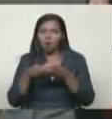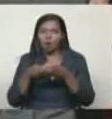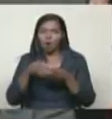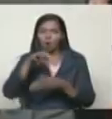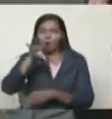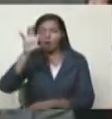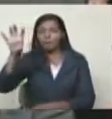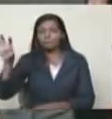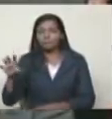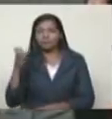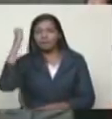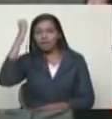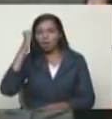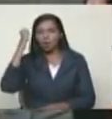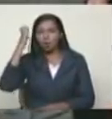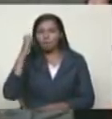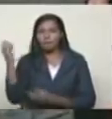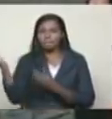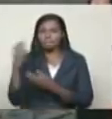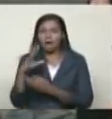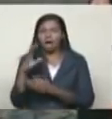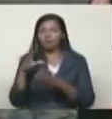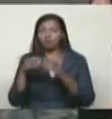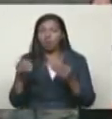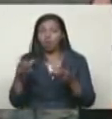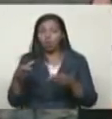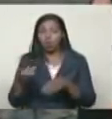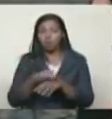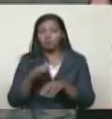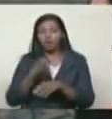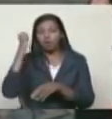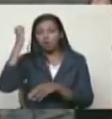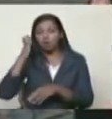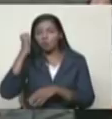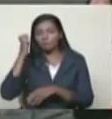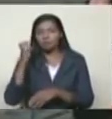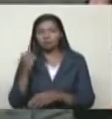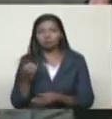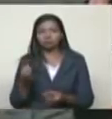conmigo, de enviados de gobiernos europeos.